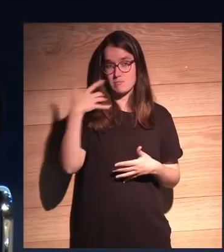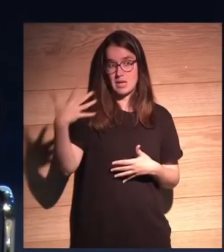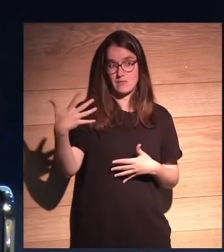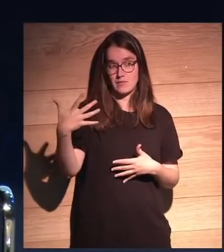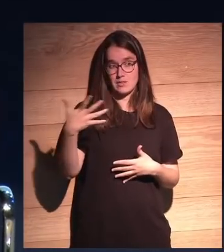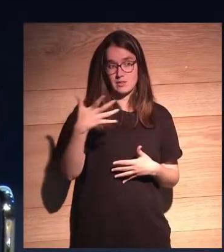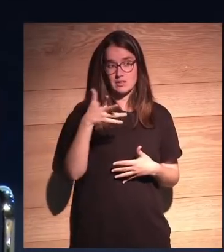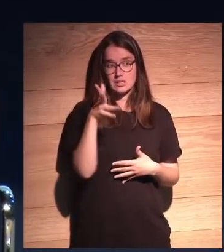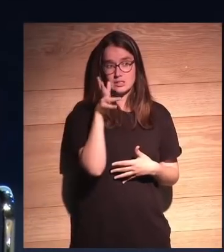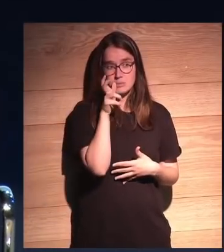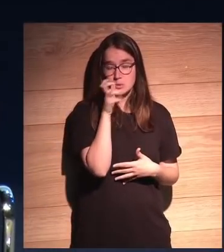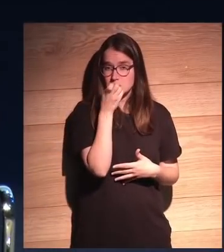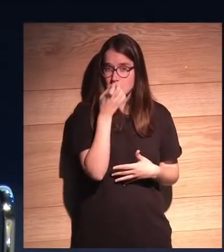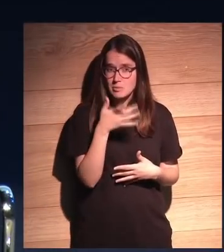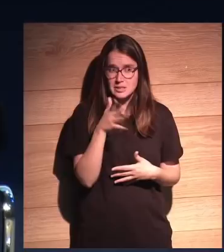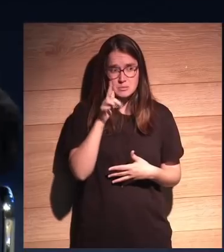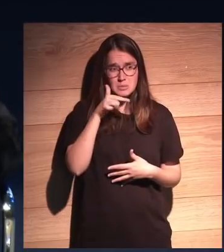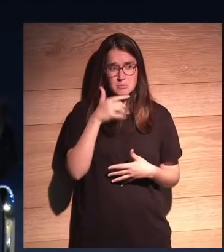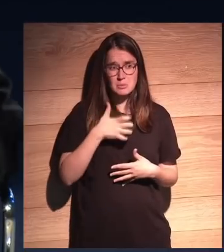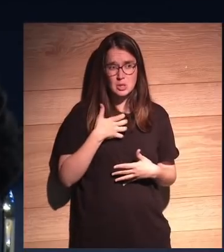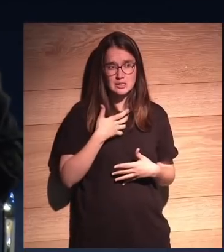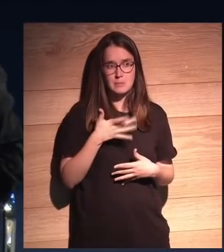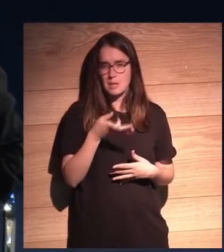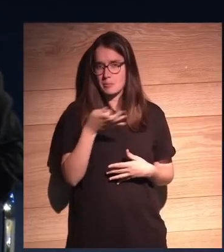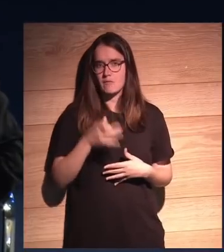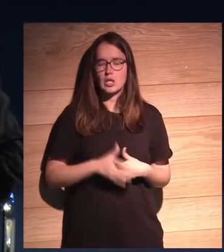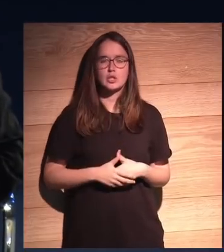bajo esto un poco se me oirá bien. Es que me molesta como vérmelo ahí.